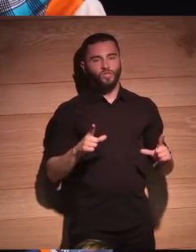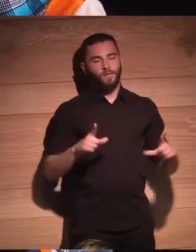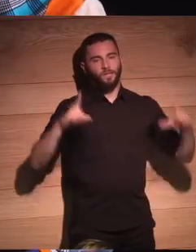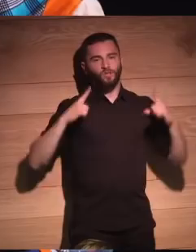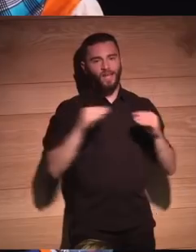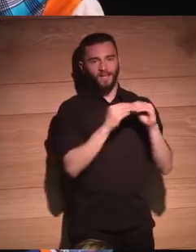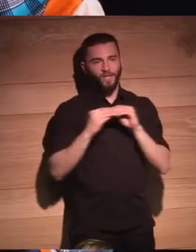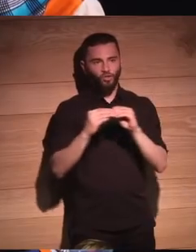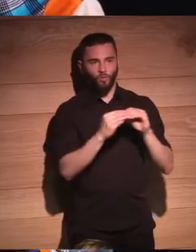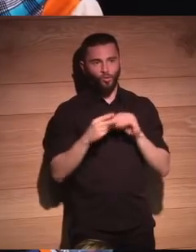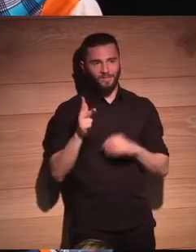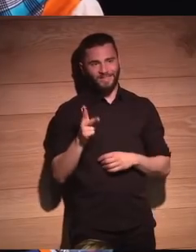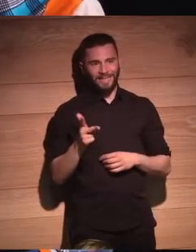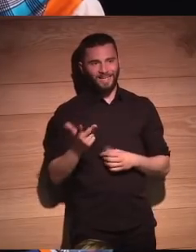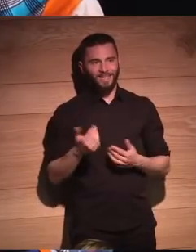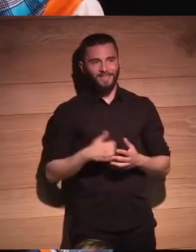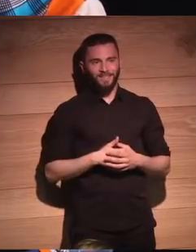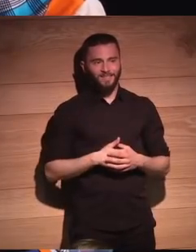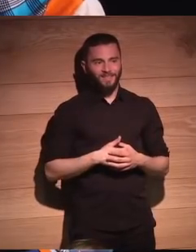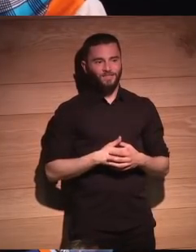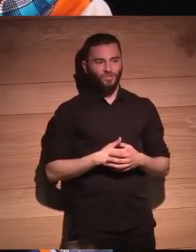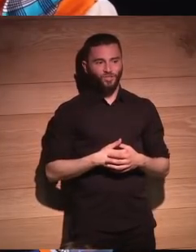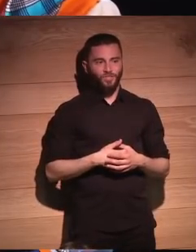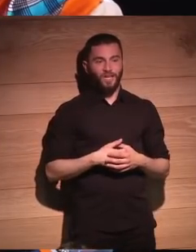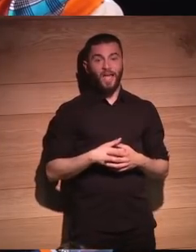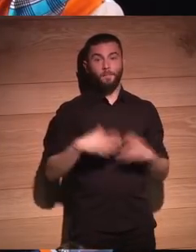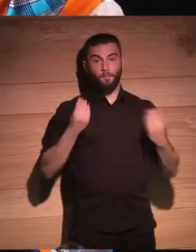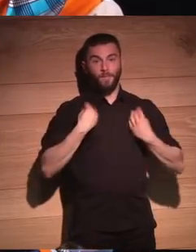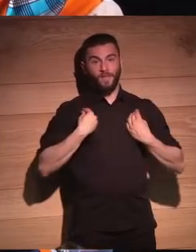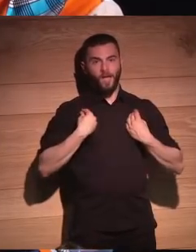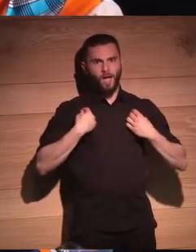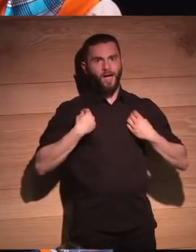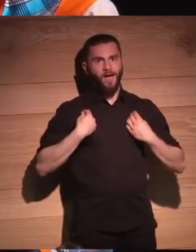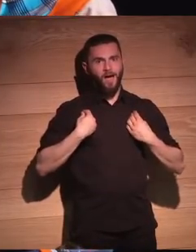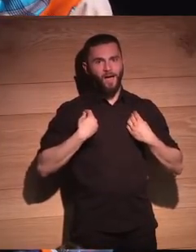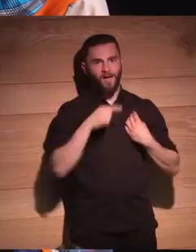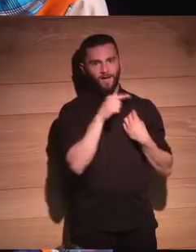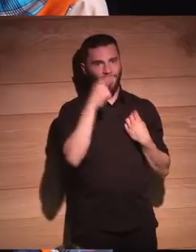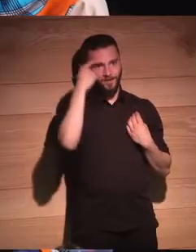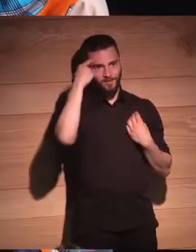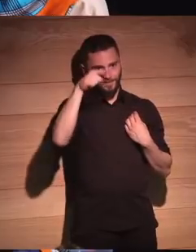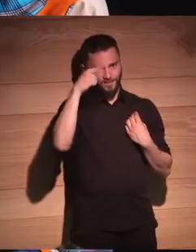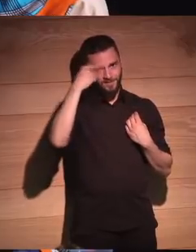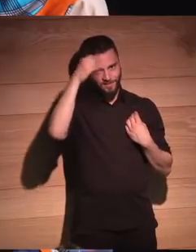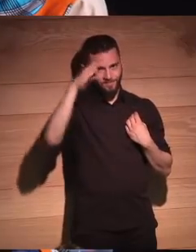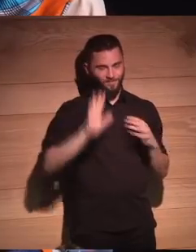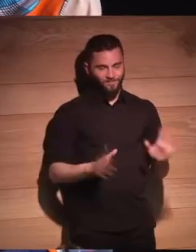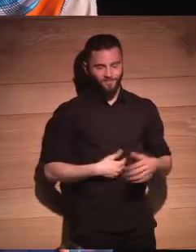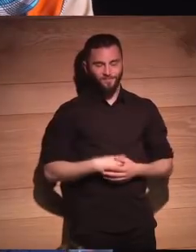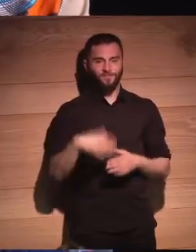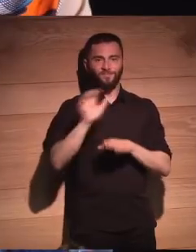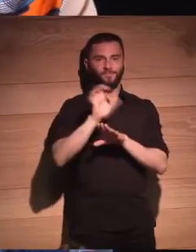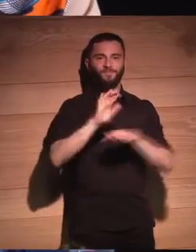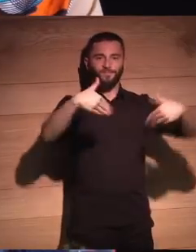Entonces, de lo que dice él, sabía buscarse muy bien la vida. Efectivamente. Bueno, vamos a volver un momentito al cine y